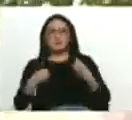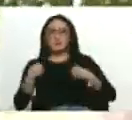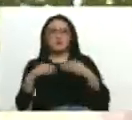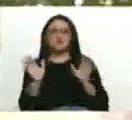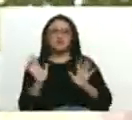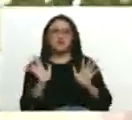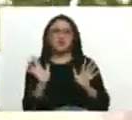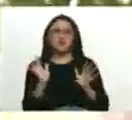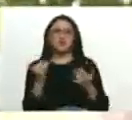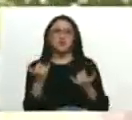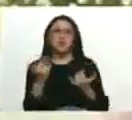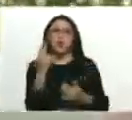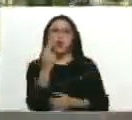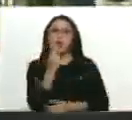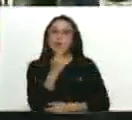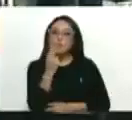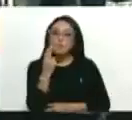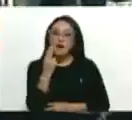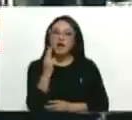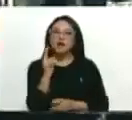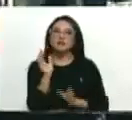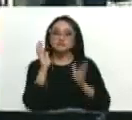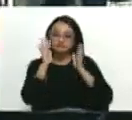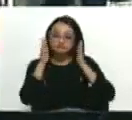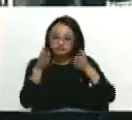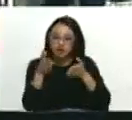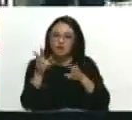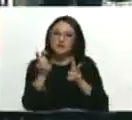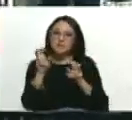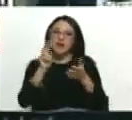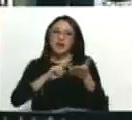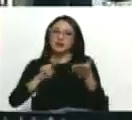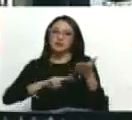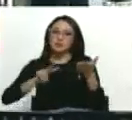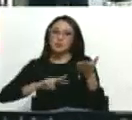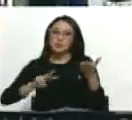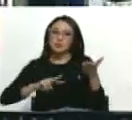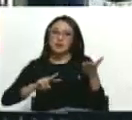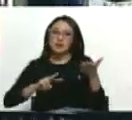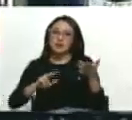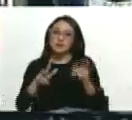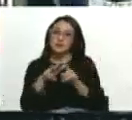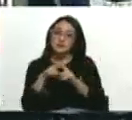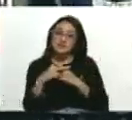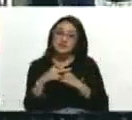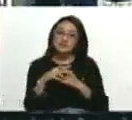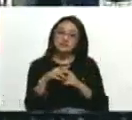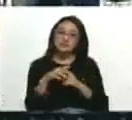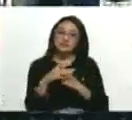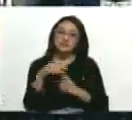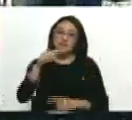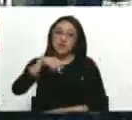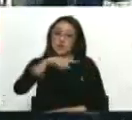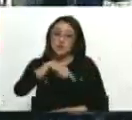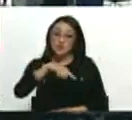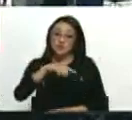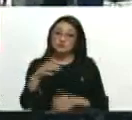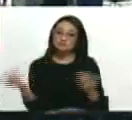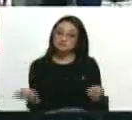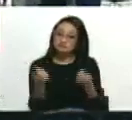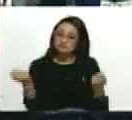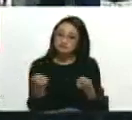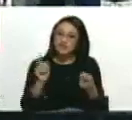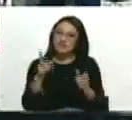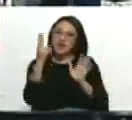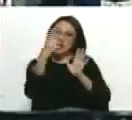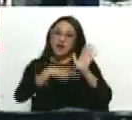decimos más bien que está ocupado por la lectura, ocupado por esta situación de promover la